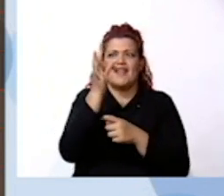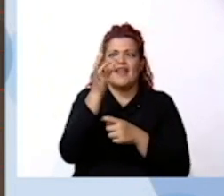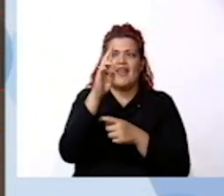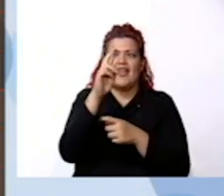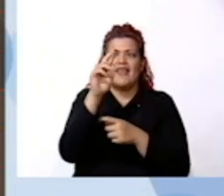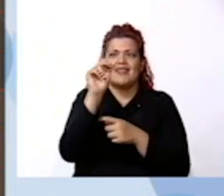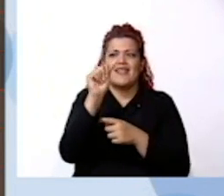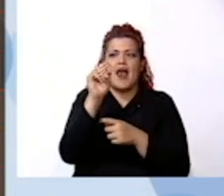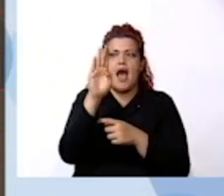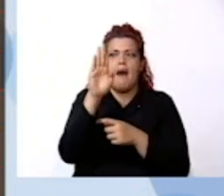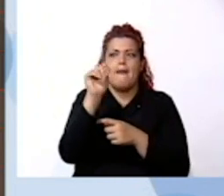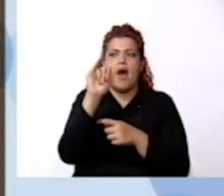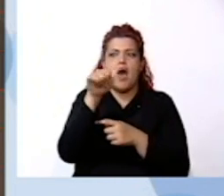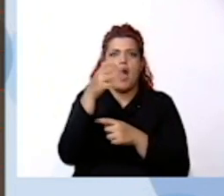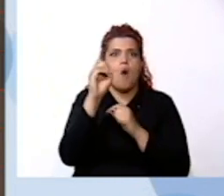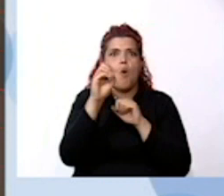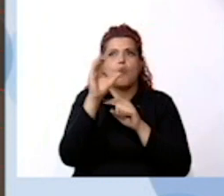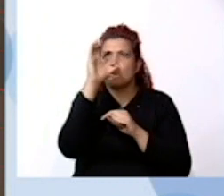Hierro.